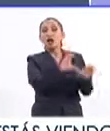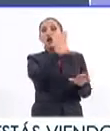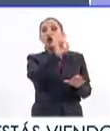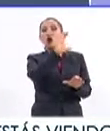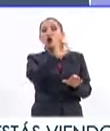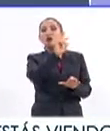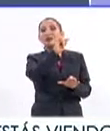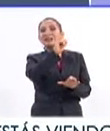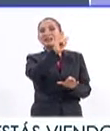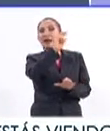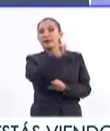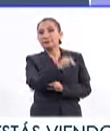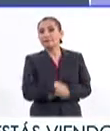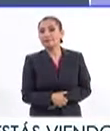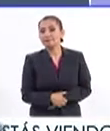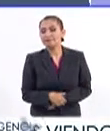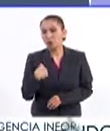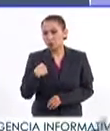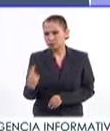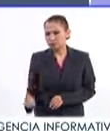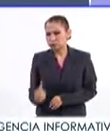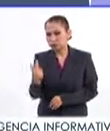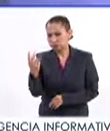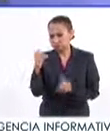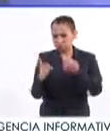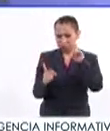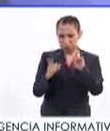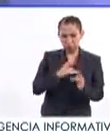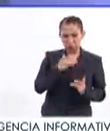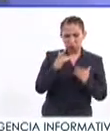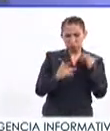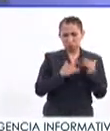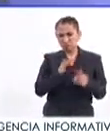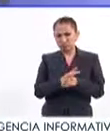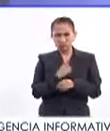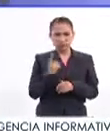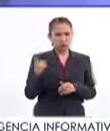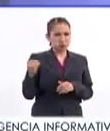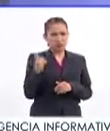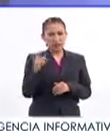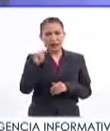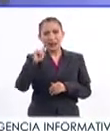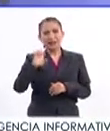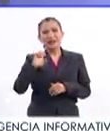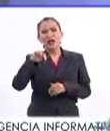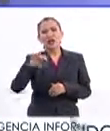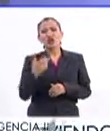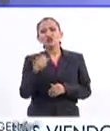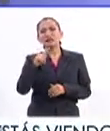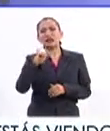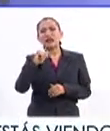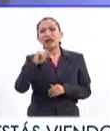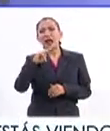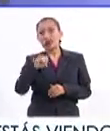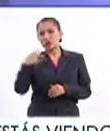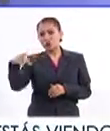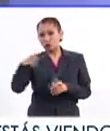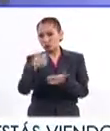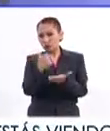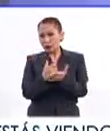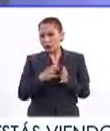Cocotitlán. Yo quisiera preguntar, me surge la duda, ¿por qué es Tenochtitlan y la fundación de esta ciudad,